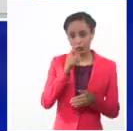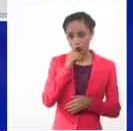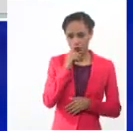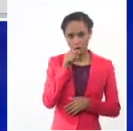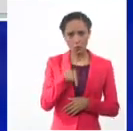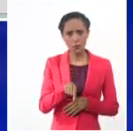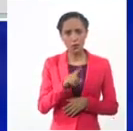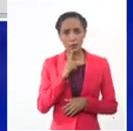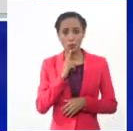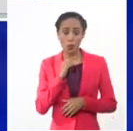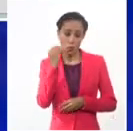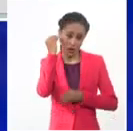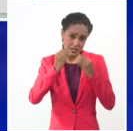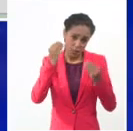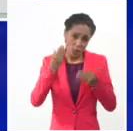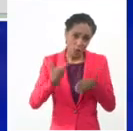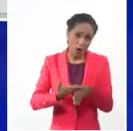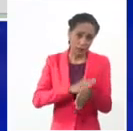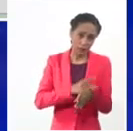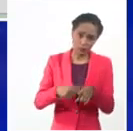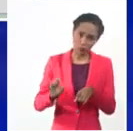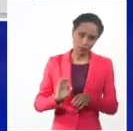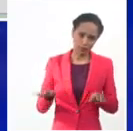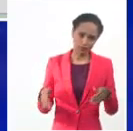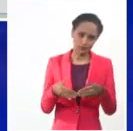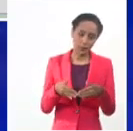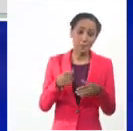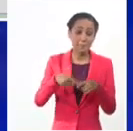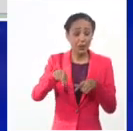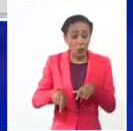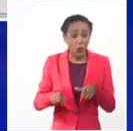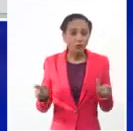cerrado, se disminuye en un